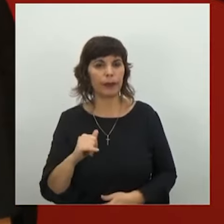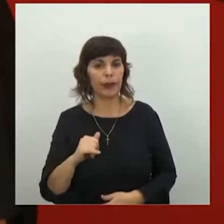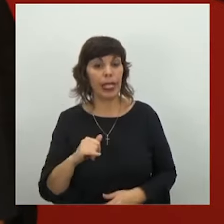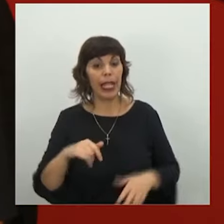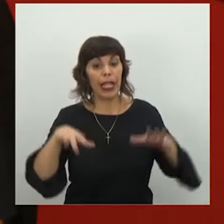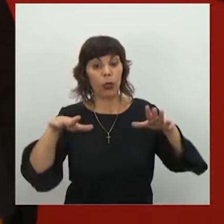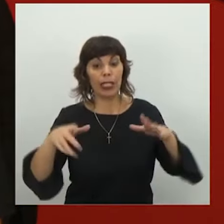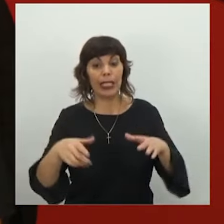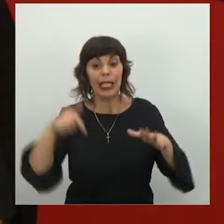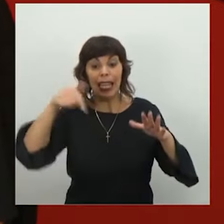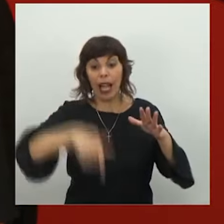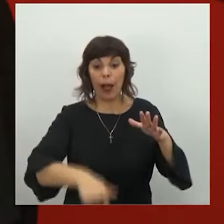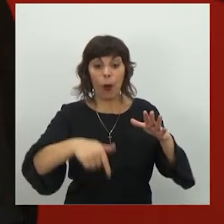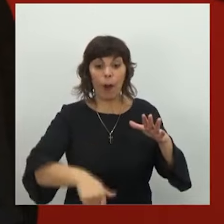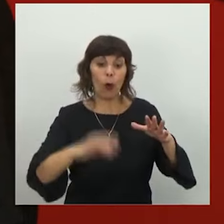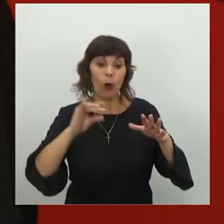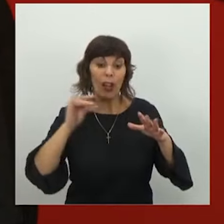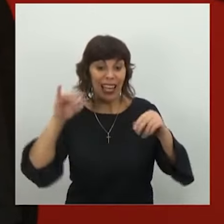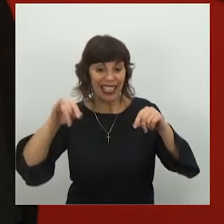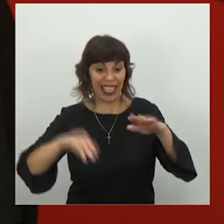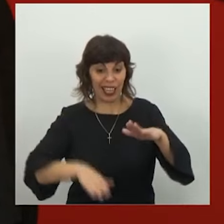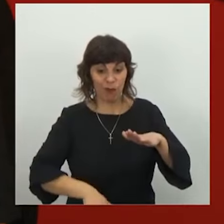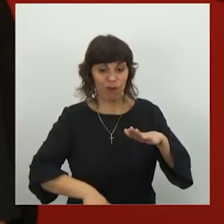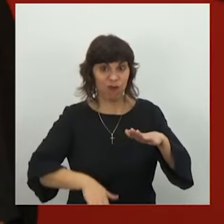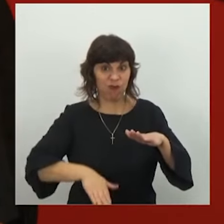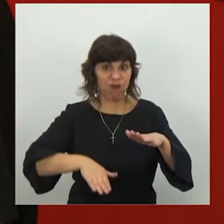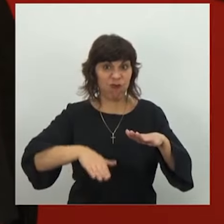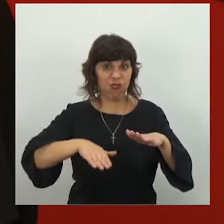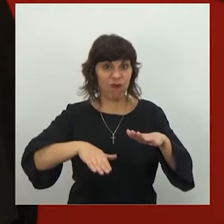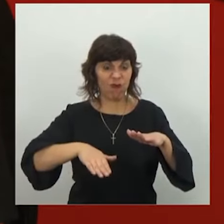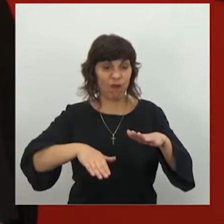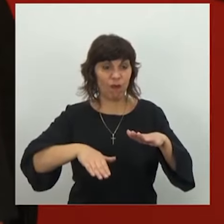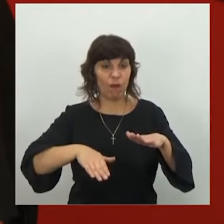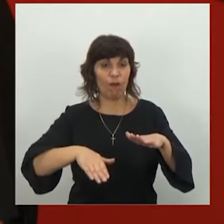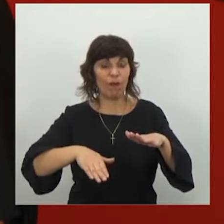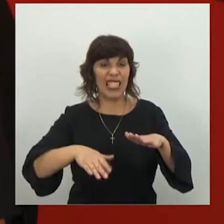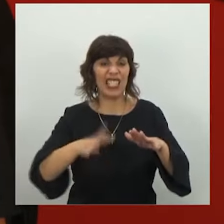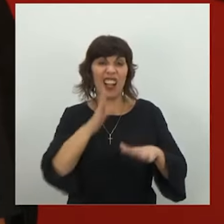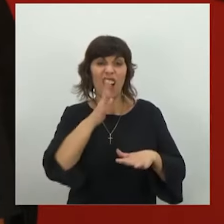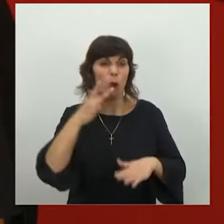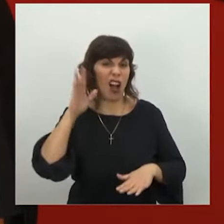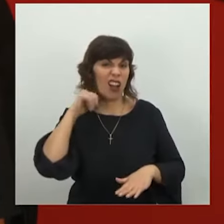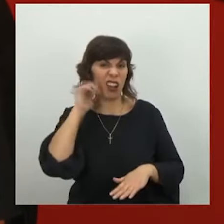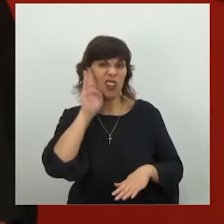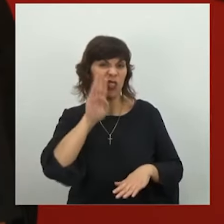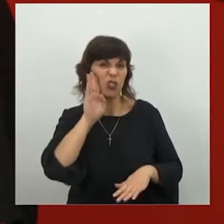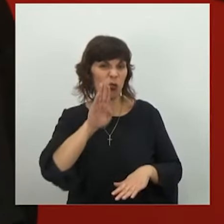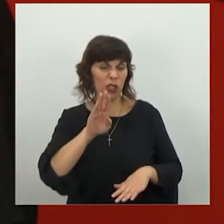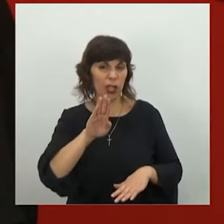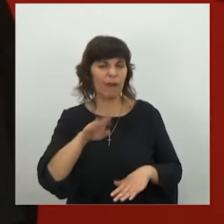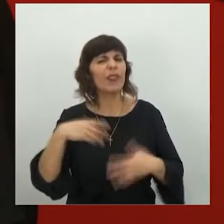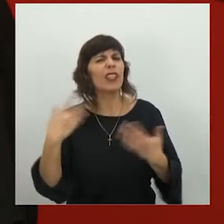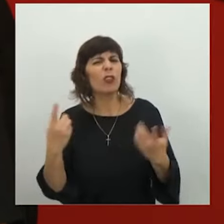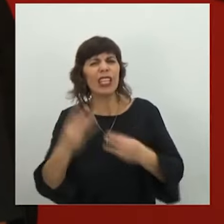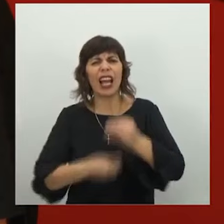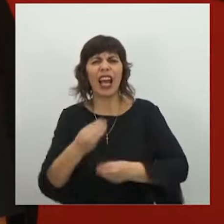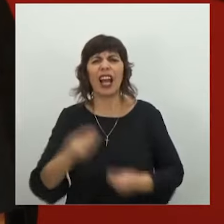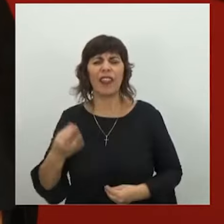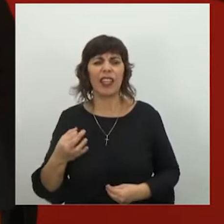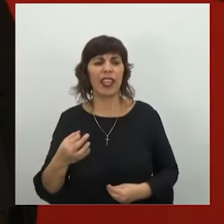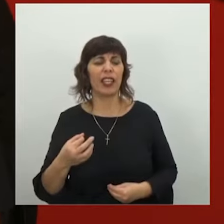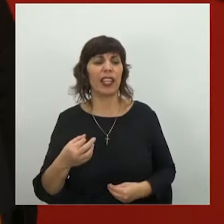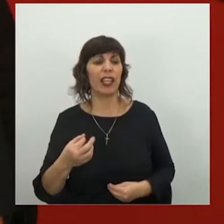acumula abajo en el fondo del pozo. ¿Qué tienes que hacer? O una persona tiene que bajar para abajo,